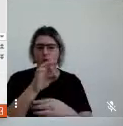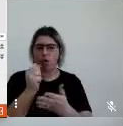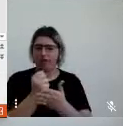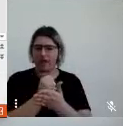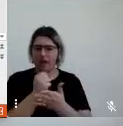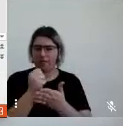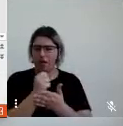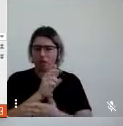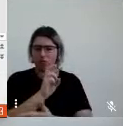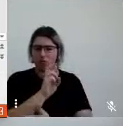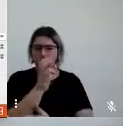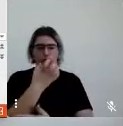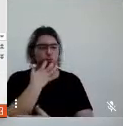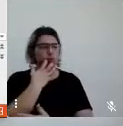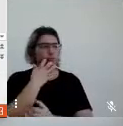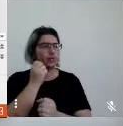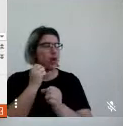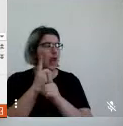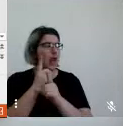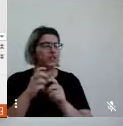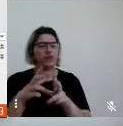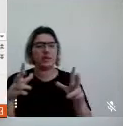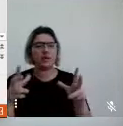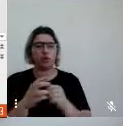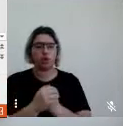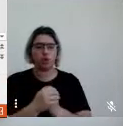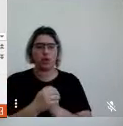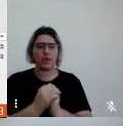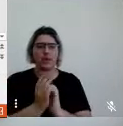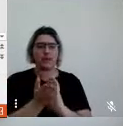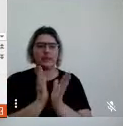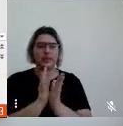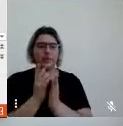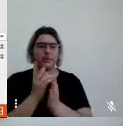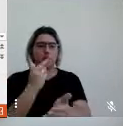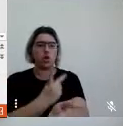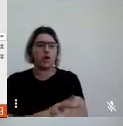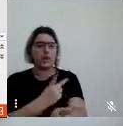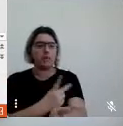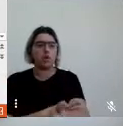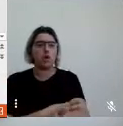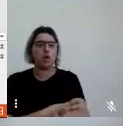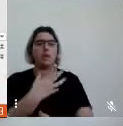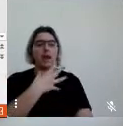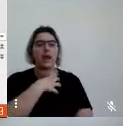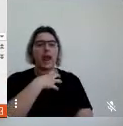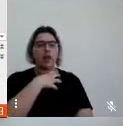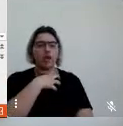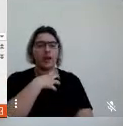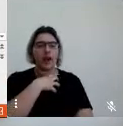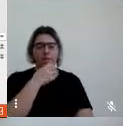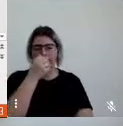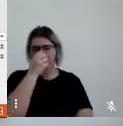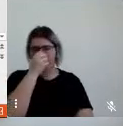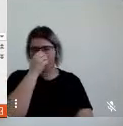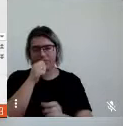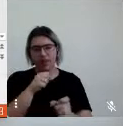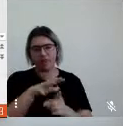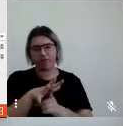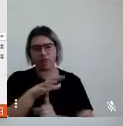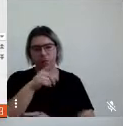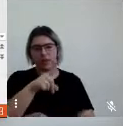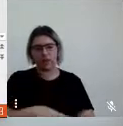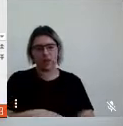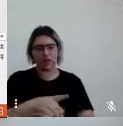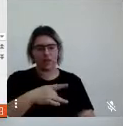como los antiinflamatorios, tratamientos como la quimioterapia, como la radioterapia, también van a influir a nivel de nuestra microbiota